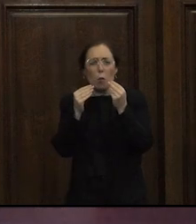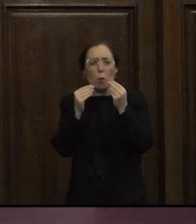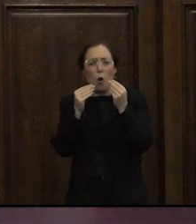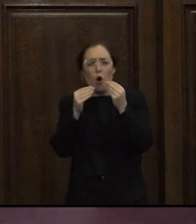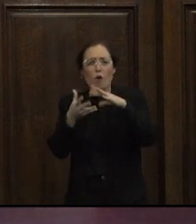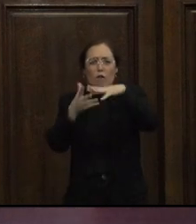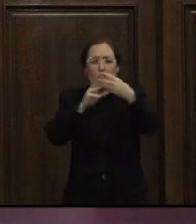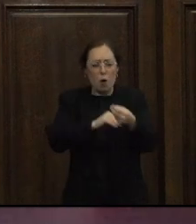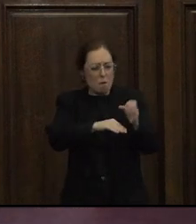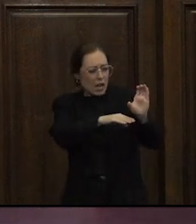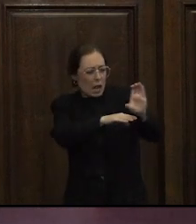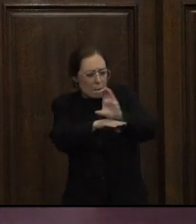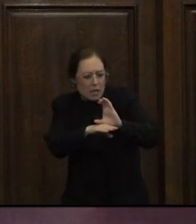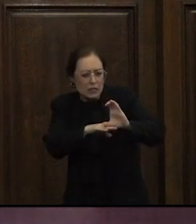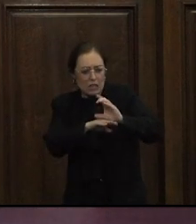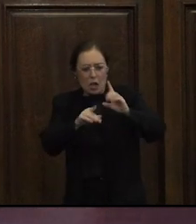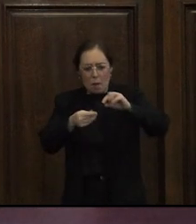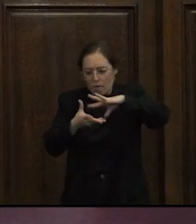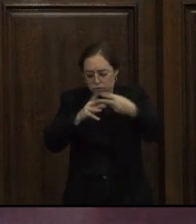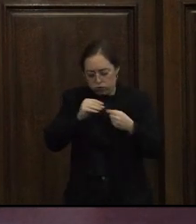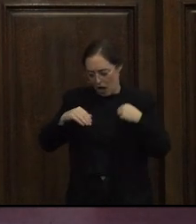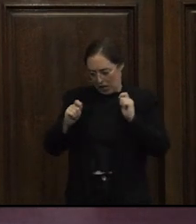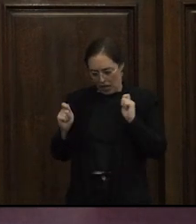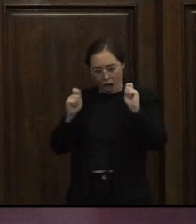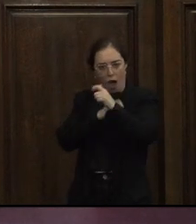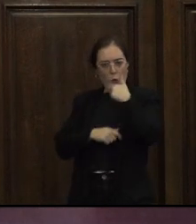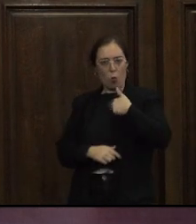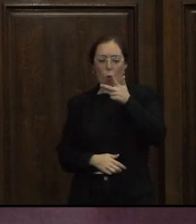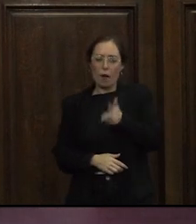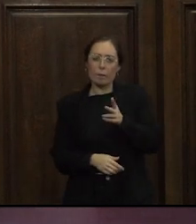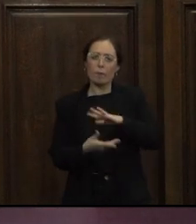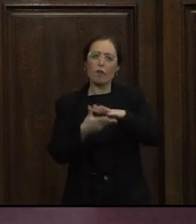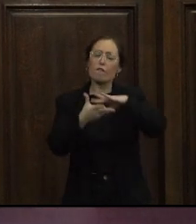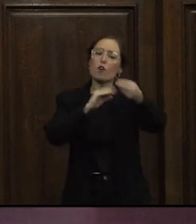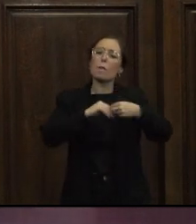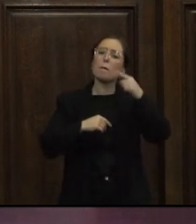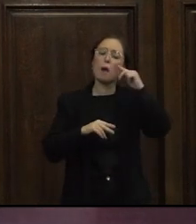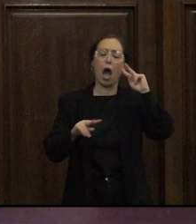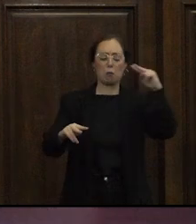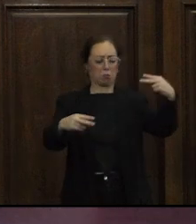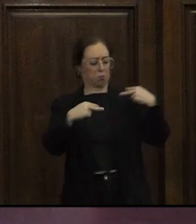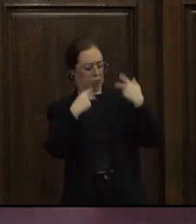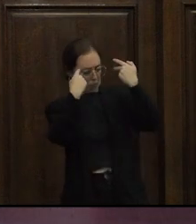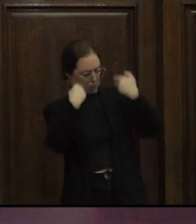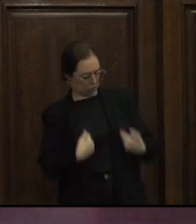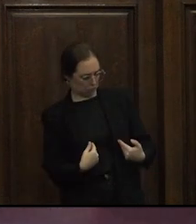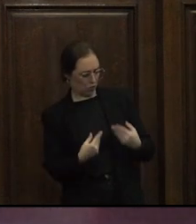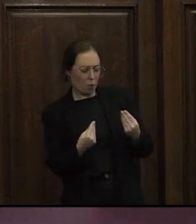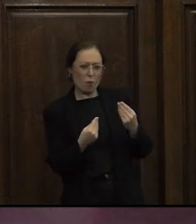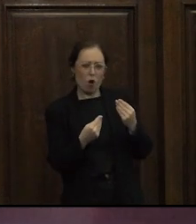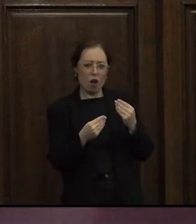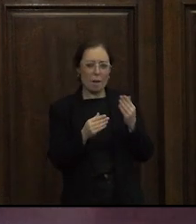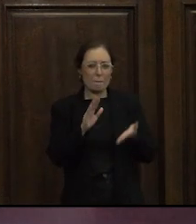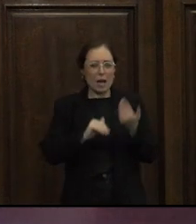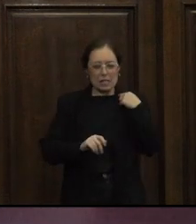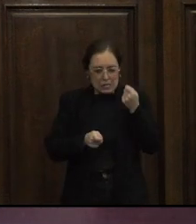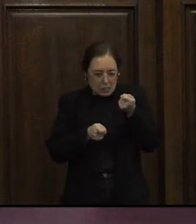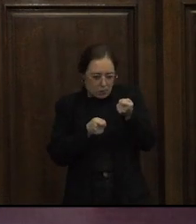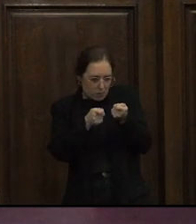la digitalización están moldeando los cuerpos y las subjetividades de forma cada vez más controladas